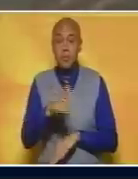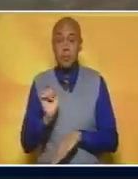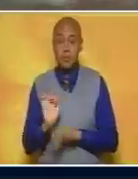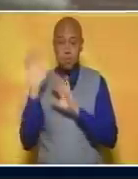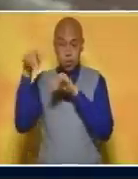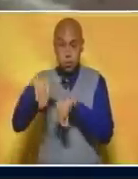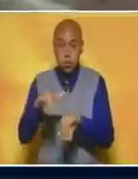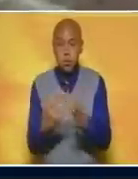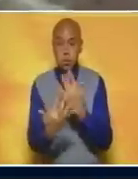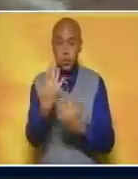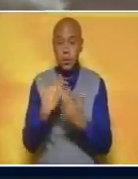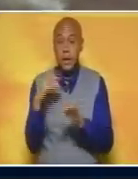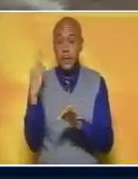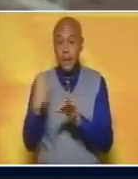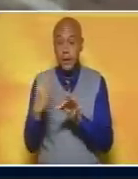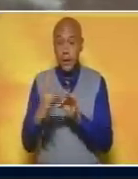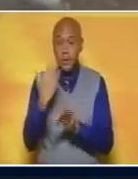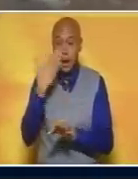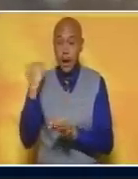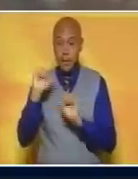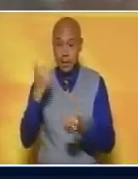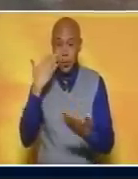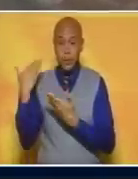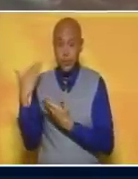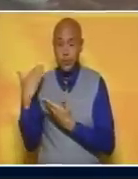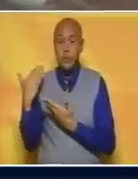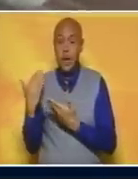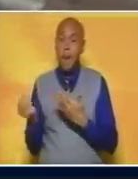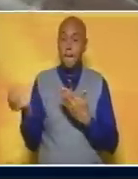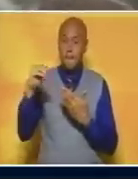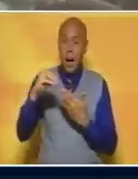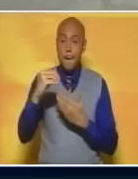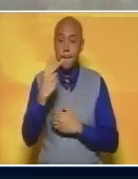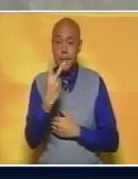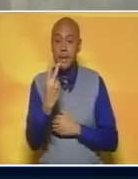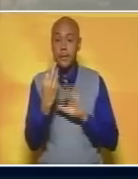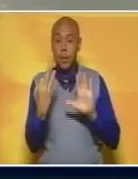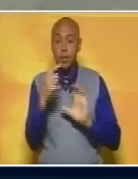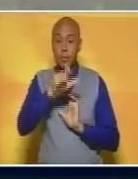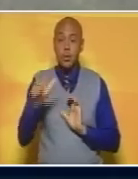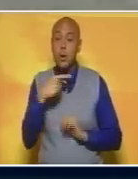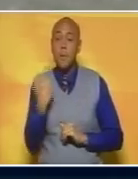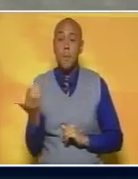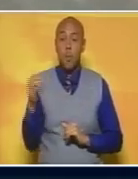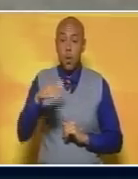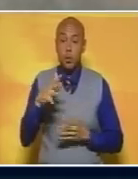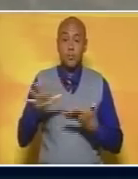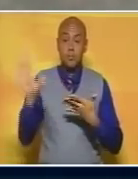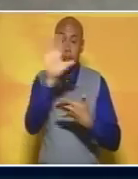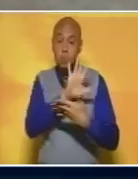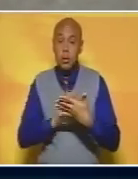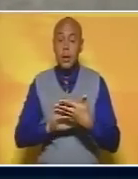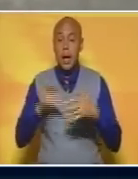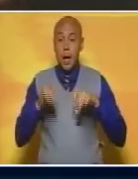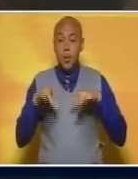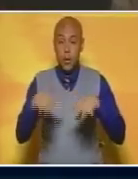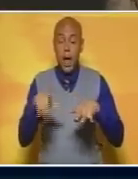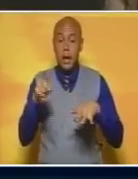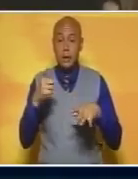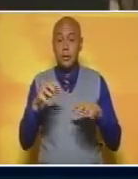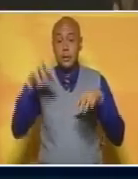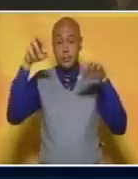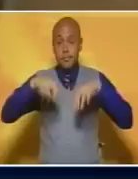el pasado septiembre en el país, lo que eleva a 28 el número de víctimas en toda la nación. La lluvia y la bajada